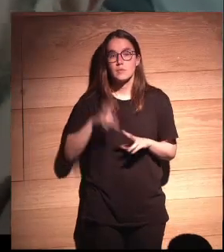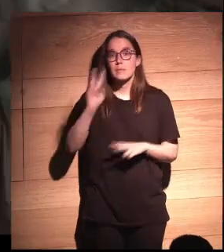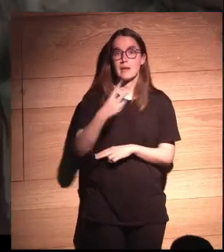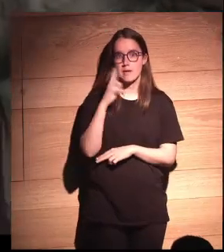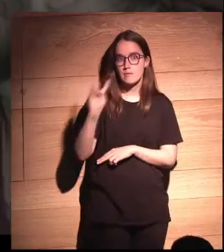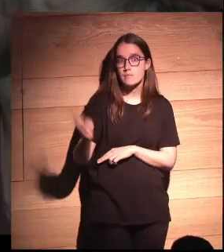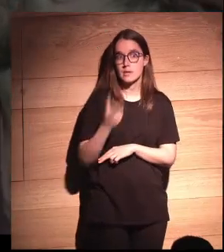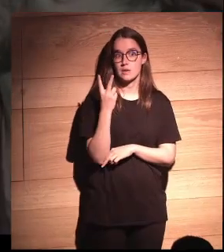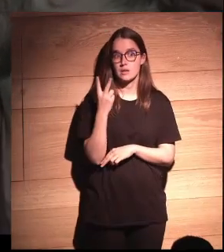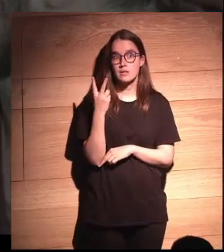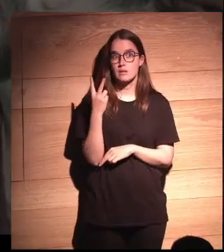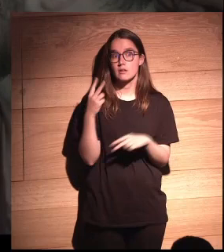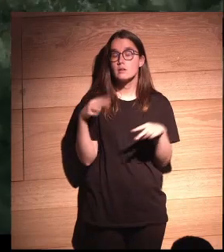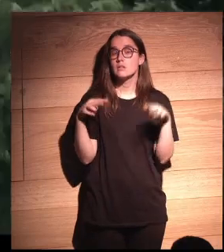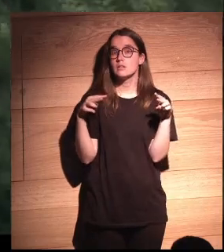Mírame.